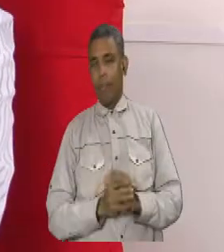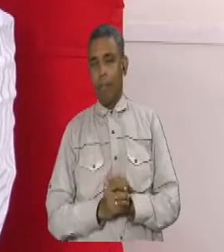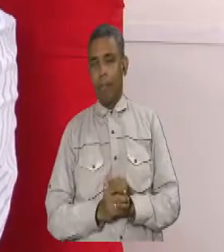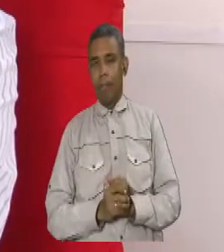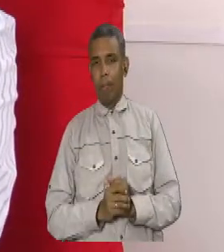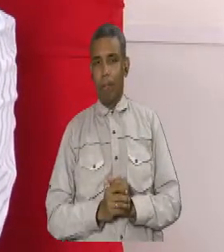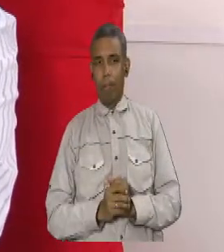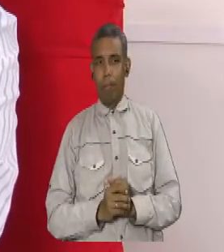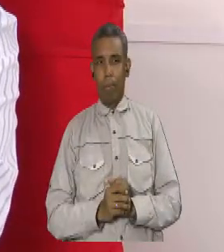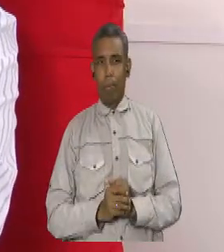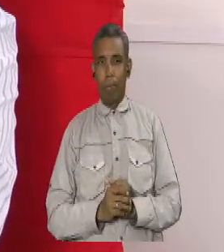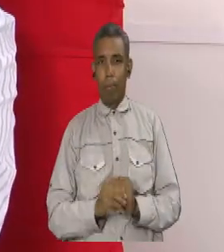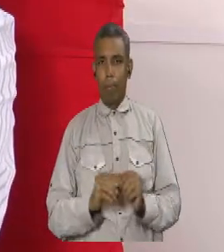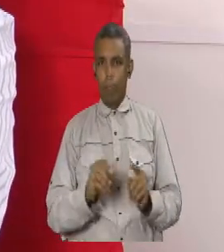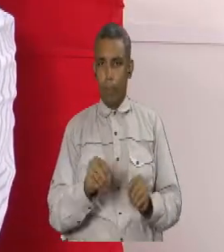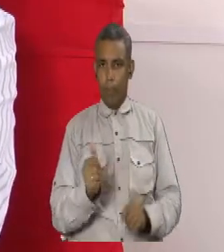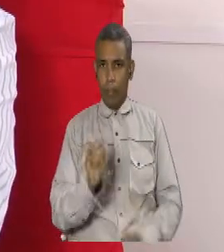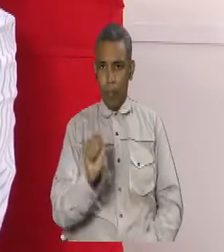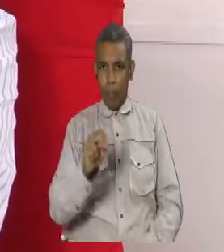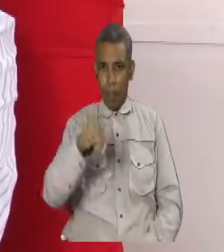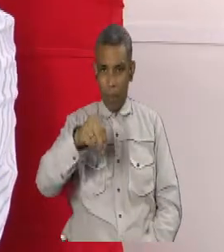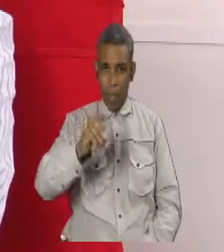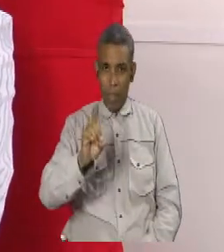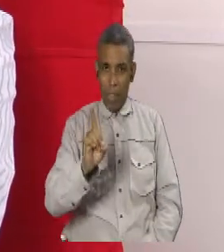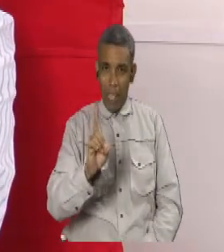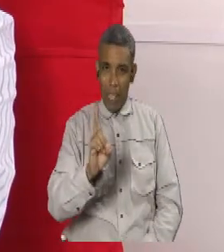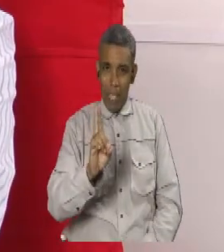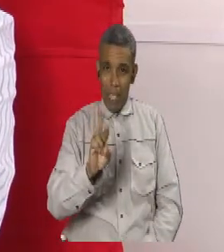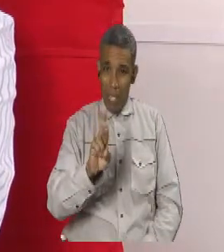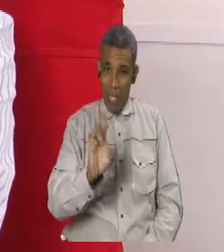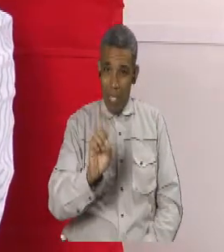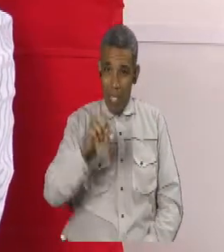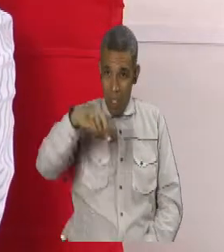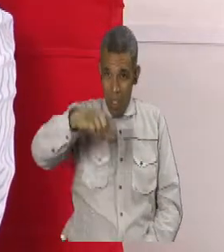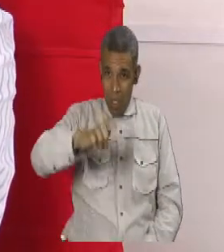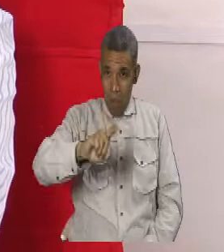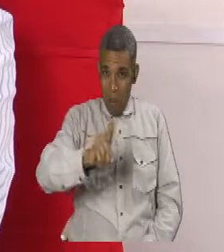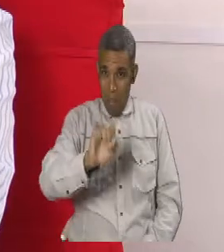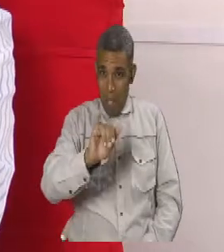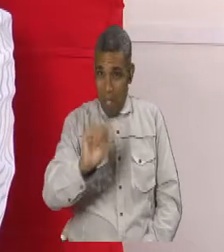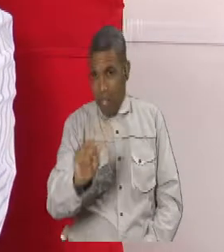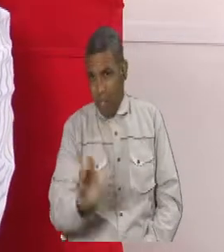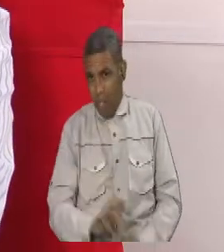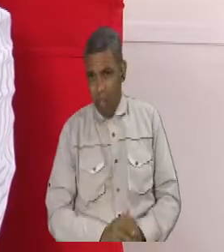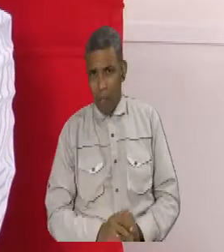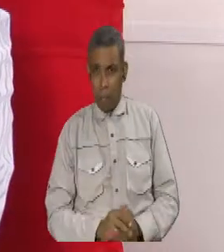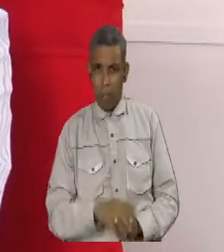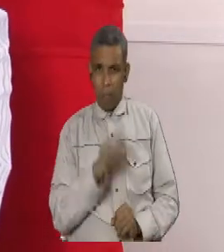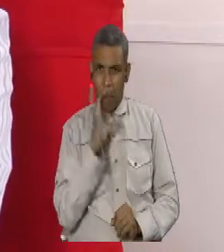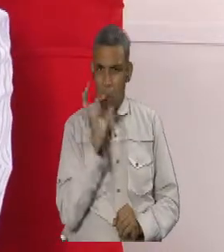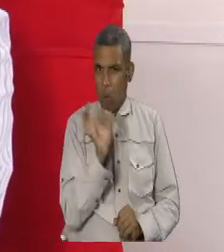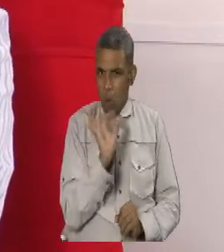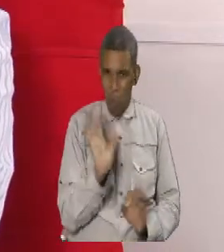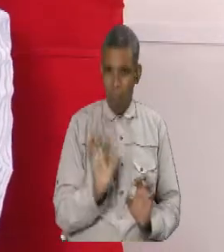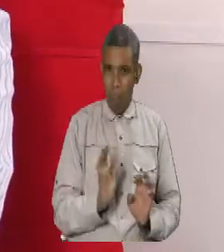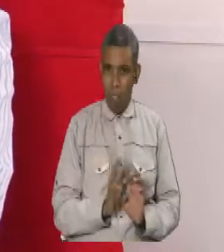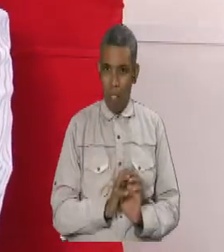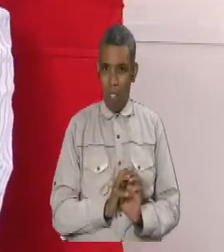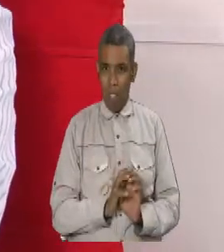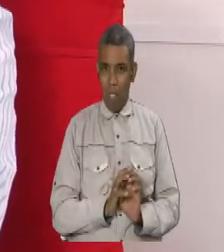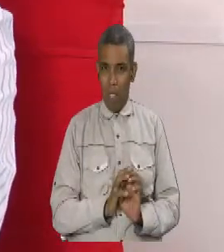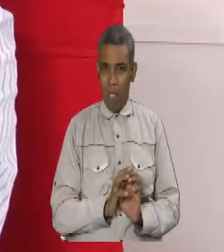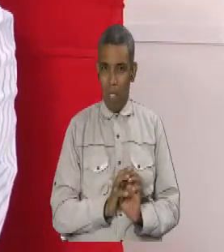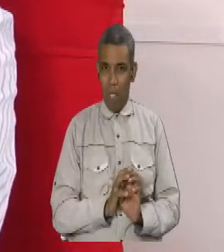de alopecia androgenética, lo que tenemos es que la testosterona inhibe, principalmente en las zonas que dijimos